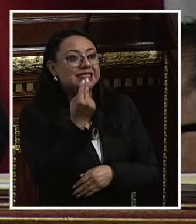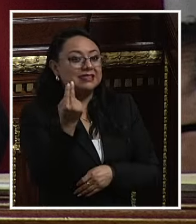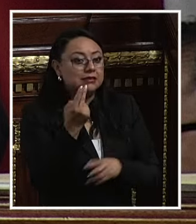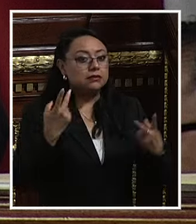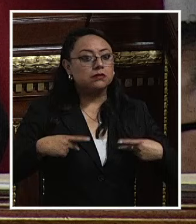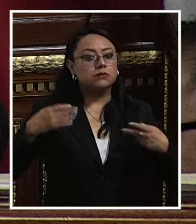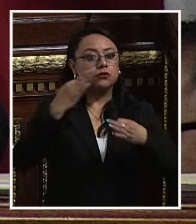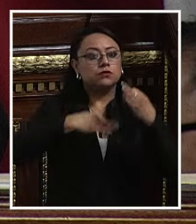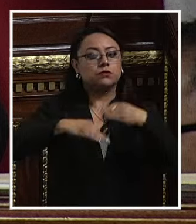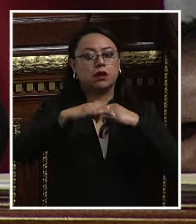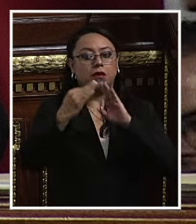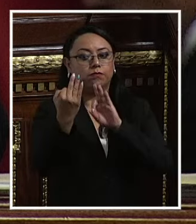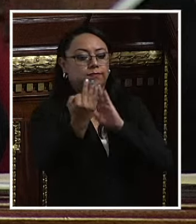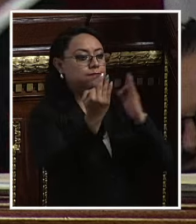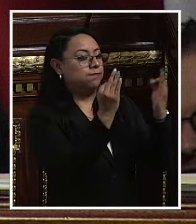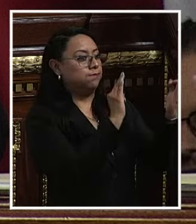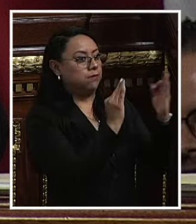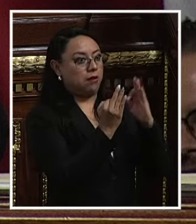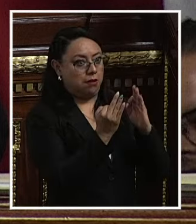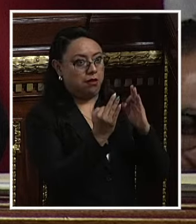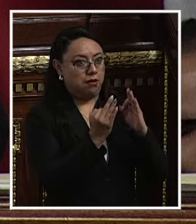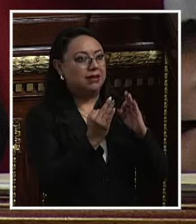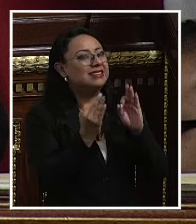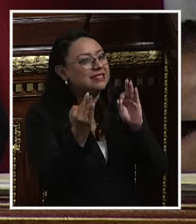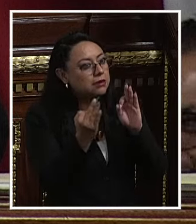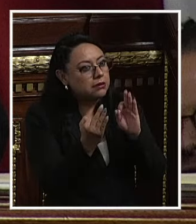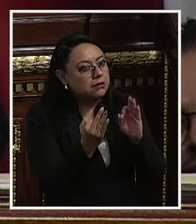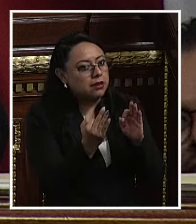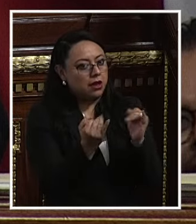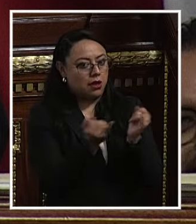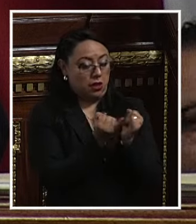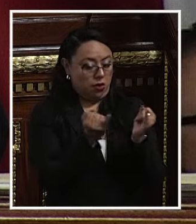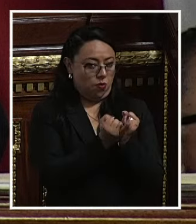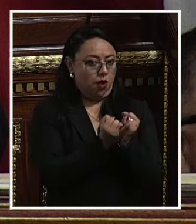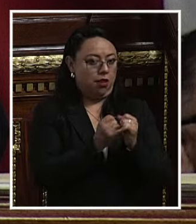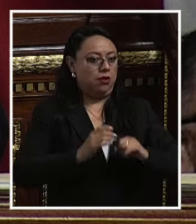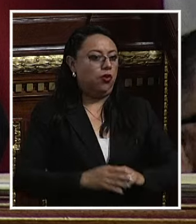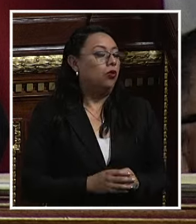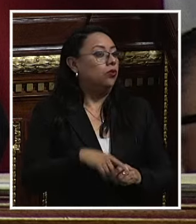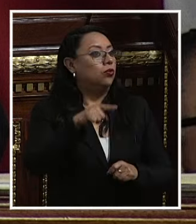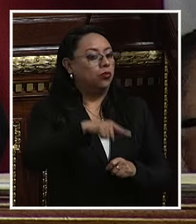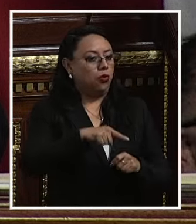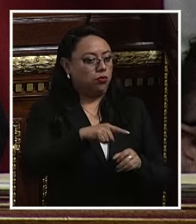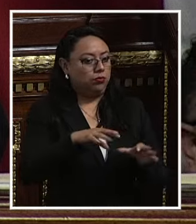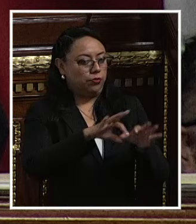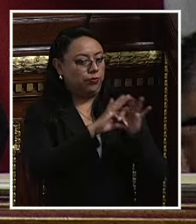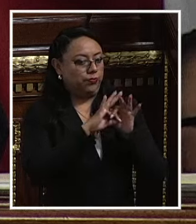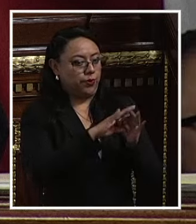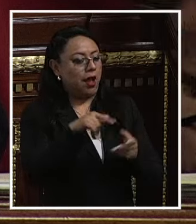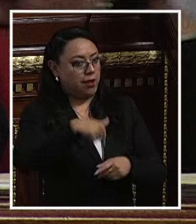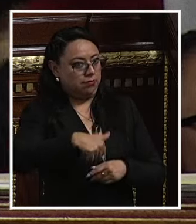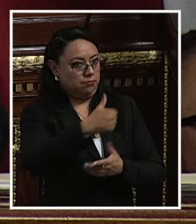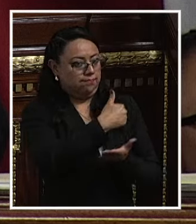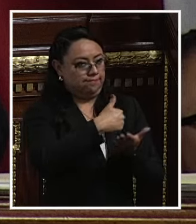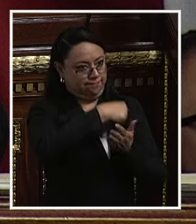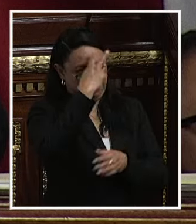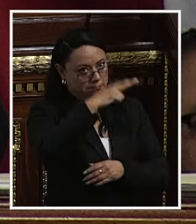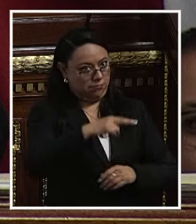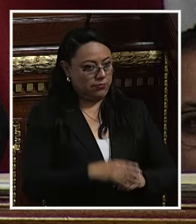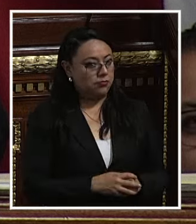gente y con el poder local. Será nuestra responsabilidad generar una vocación